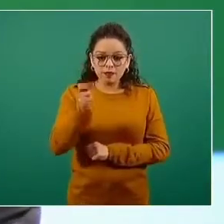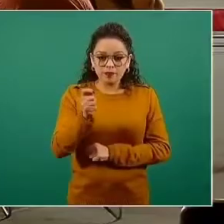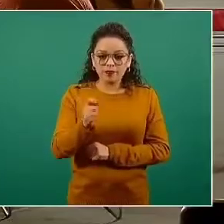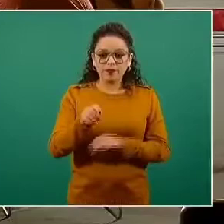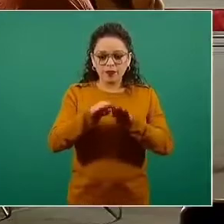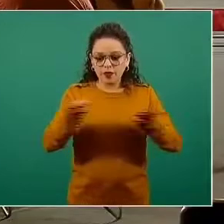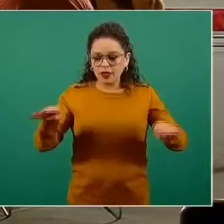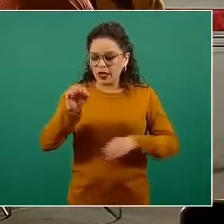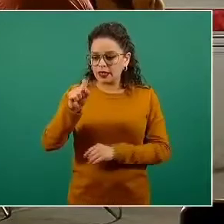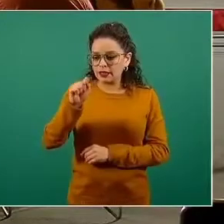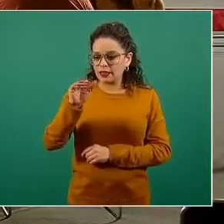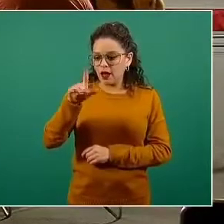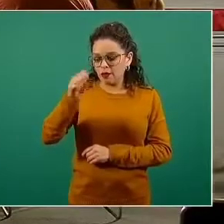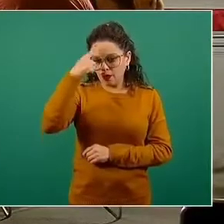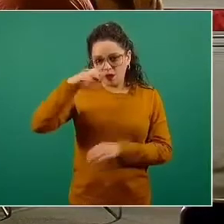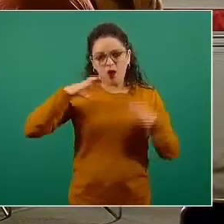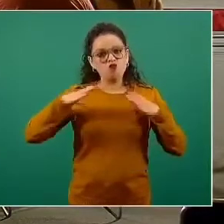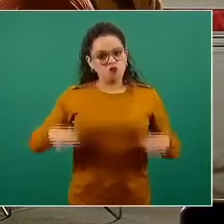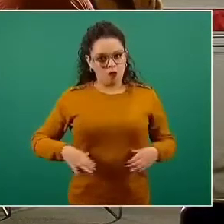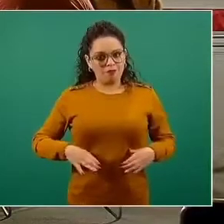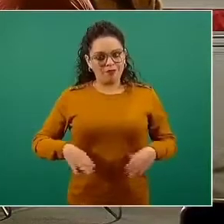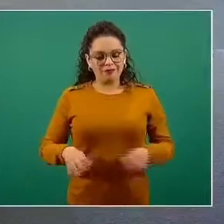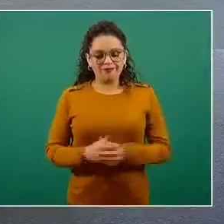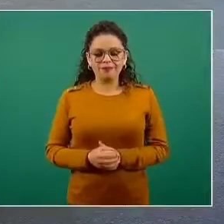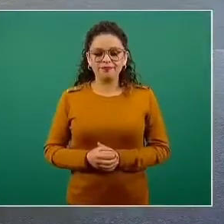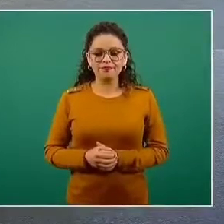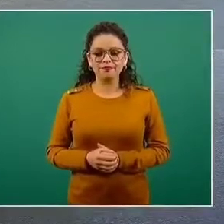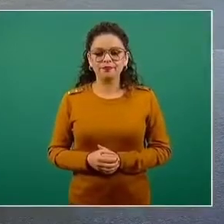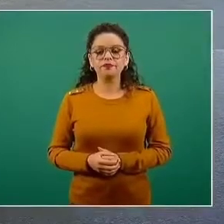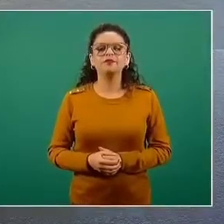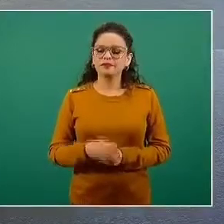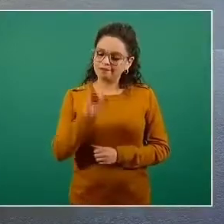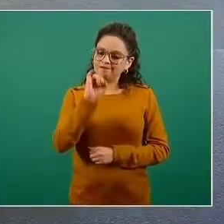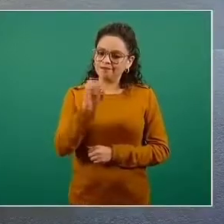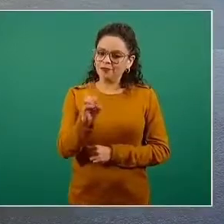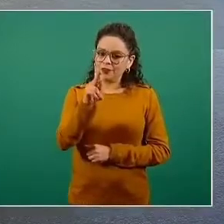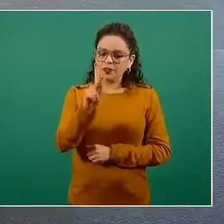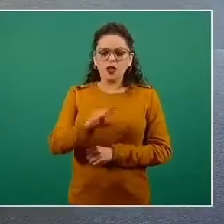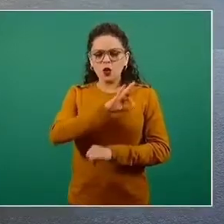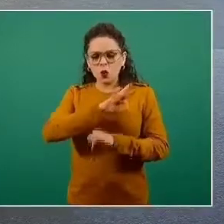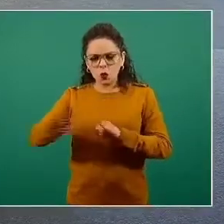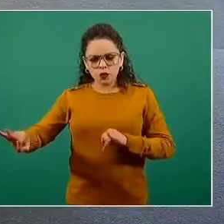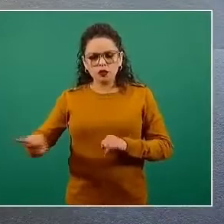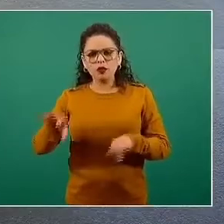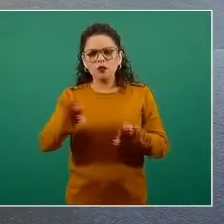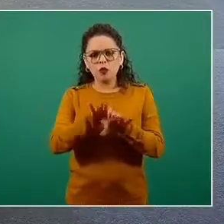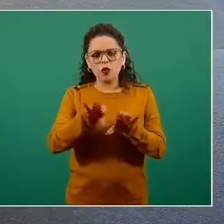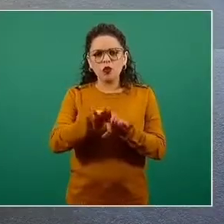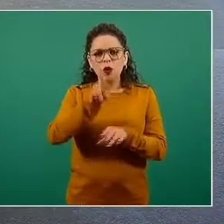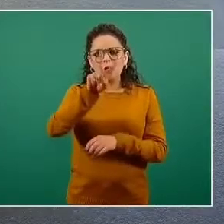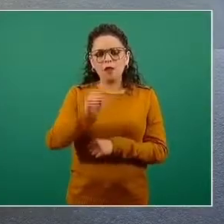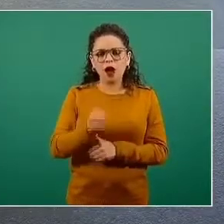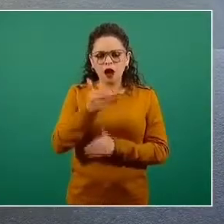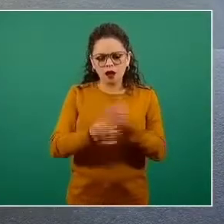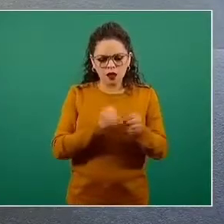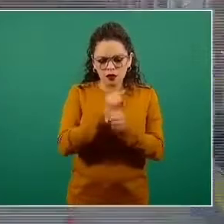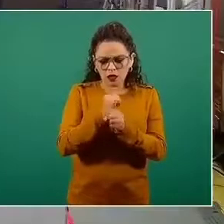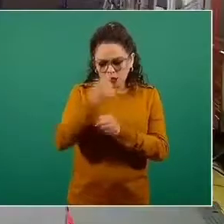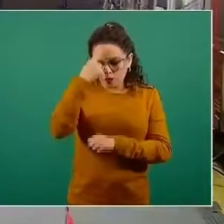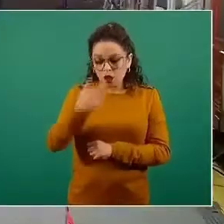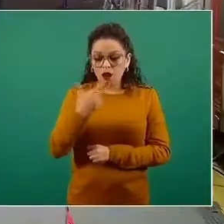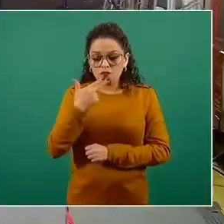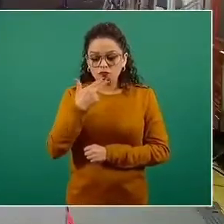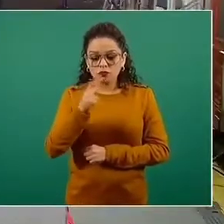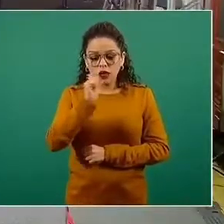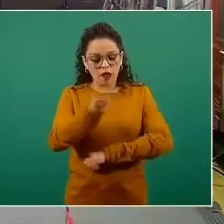estabilidad que puede tener el organismo. Claro. Y finalmente, doctor, ¿qué saben o cómo han ido las investigaciones del uso de la vacuna